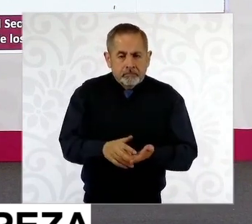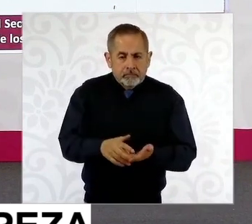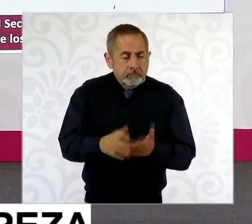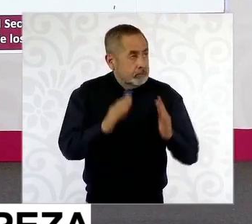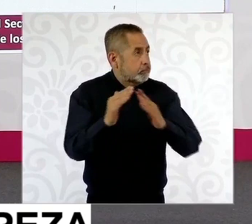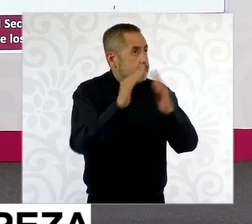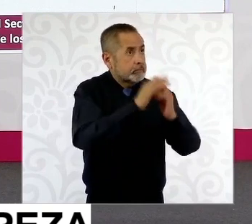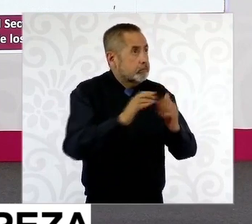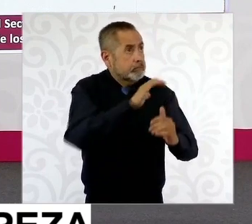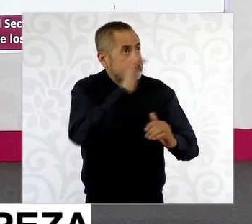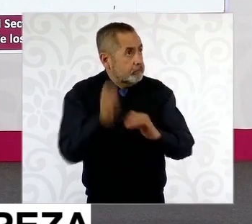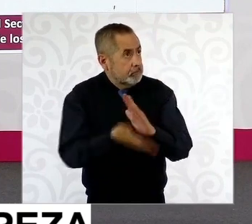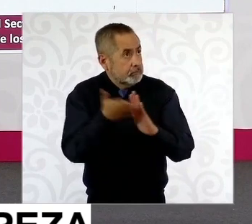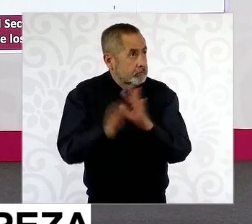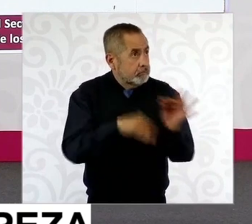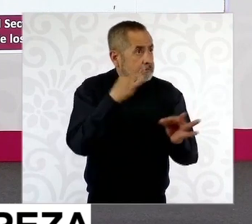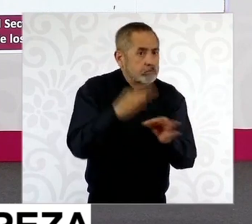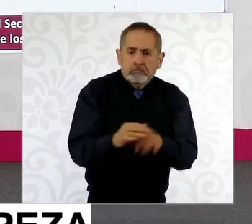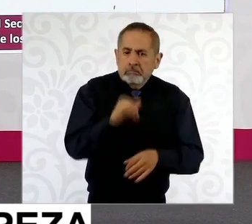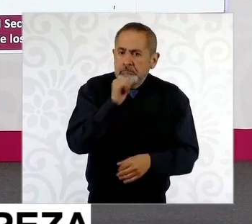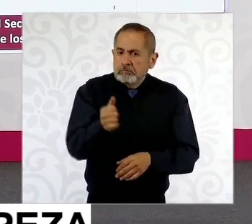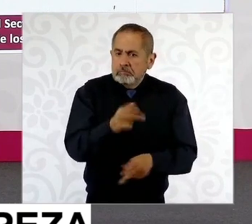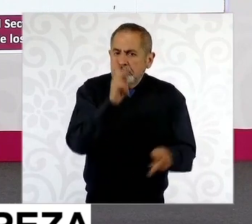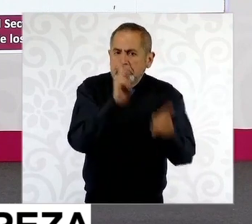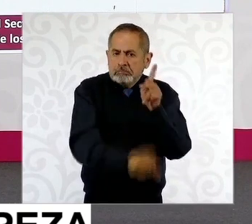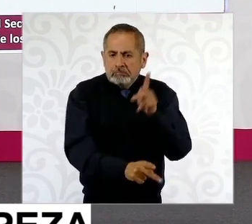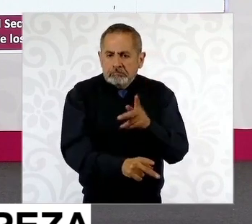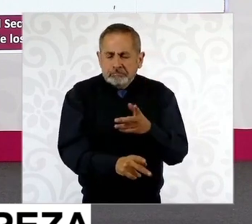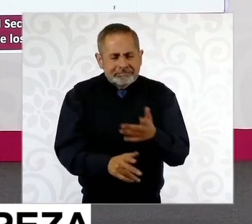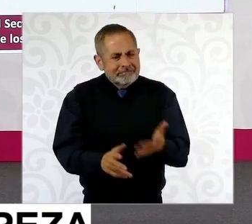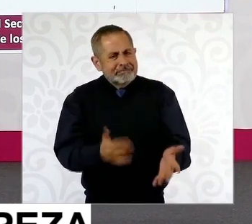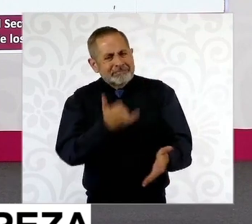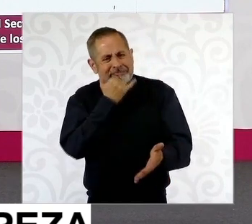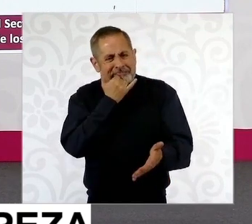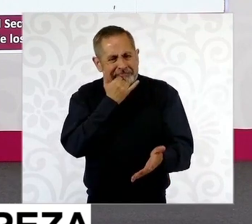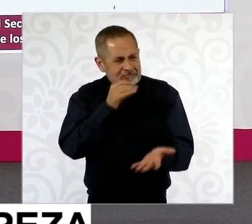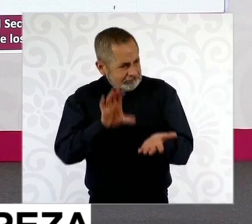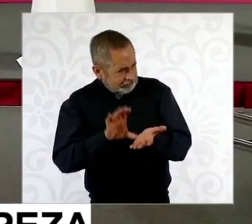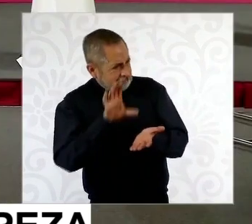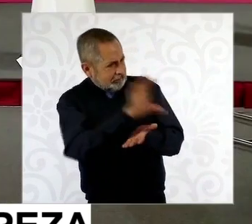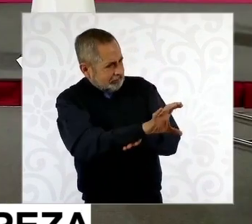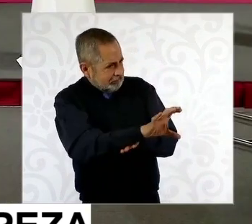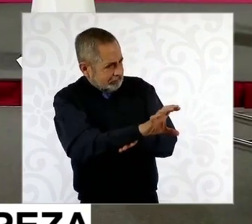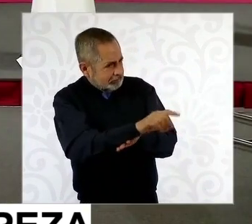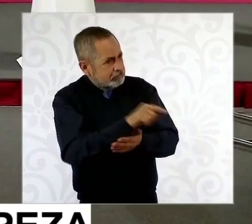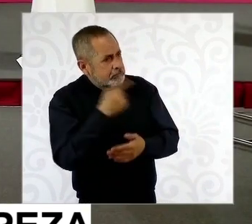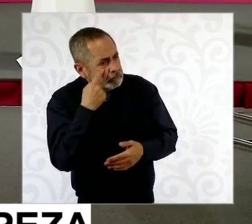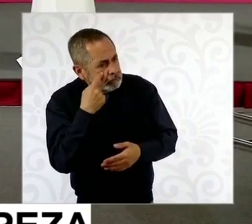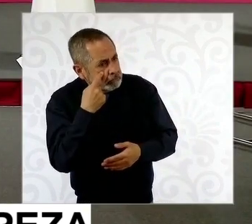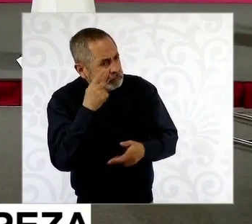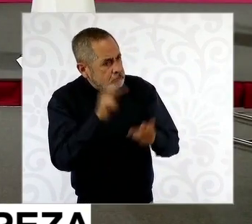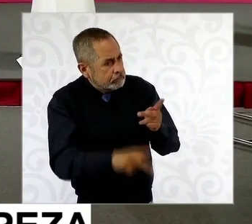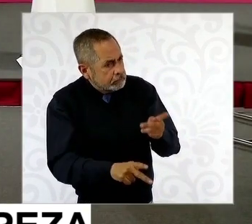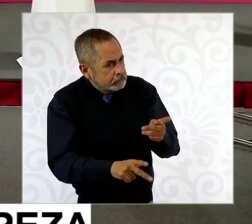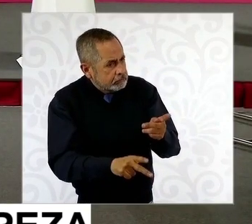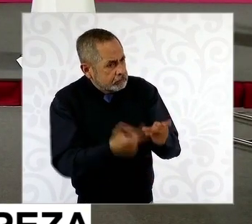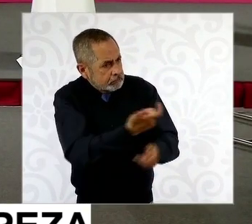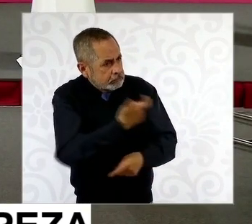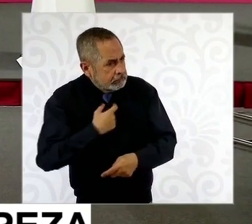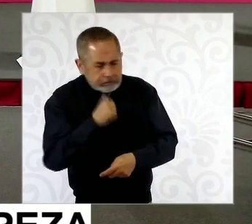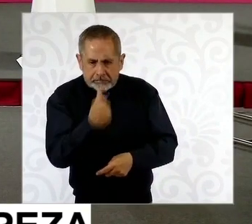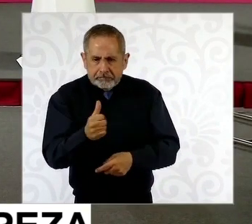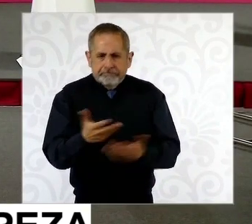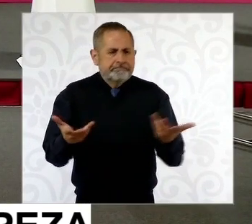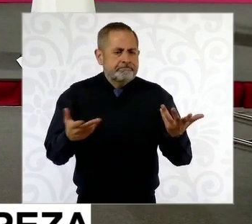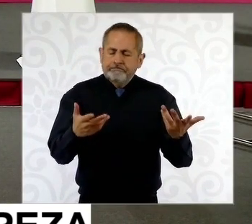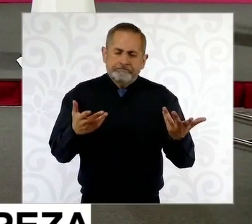inconclusas 700 viviendas para los trabajadores. Entonces, este programa de financiamiento que propuso el